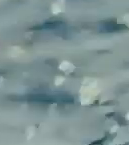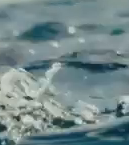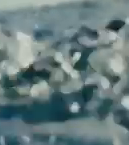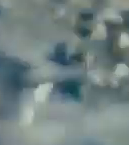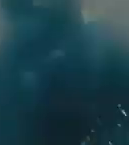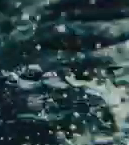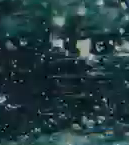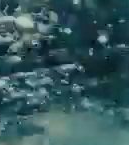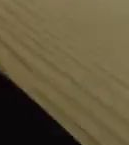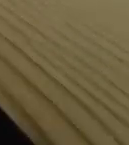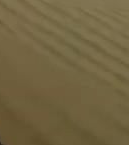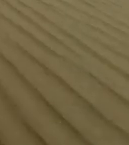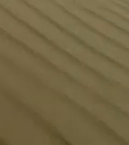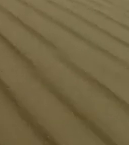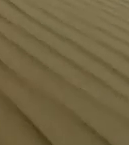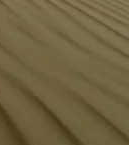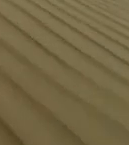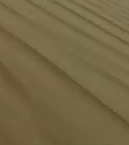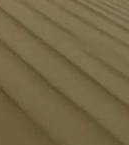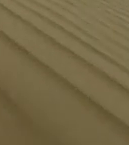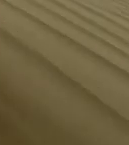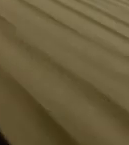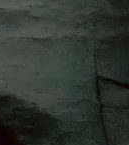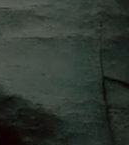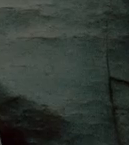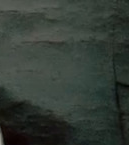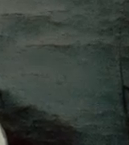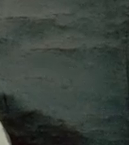más. No es todo lo que tenemos.